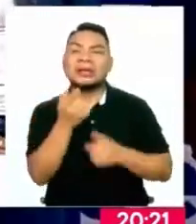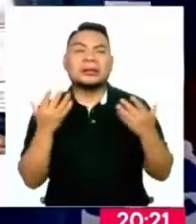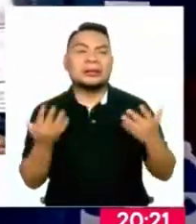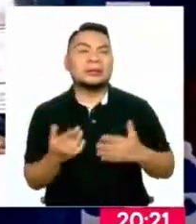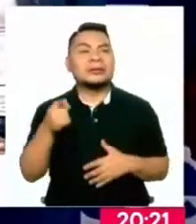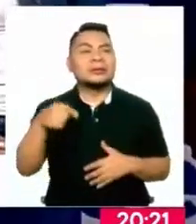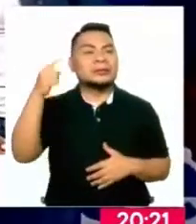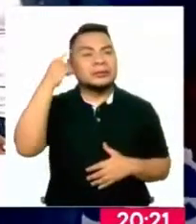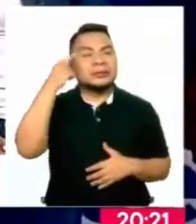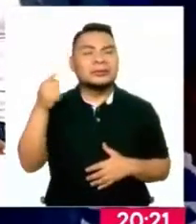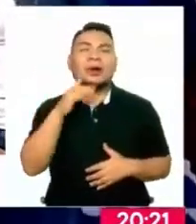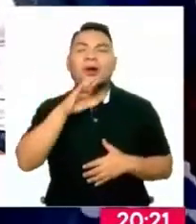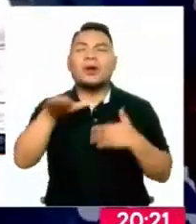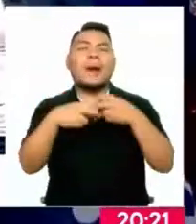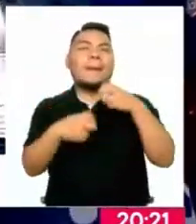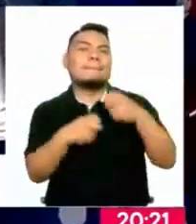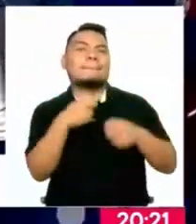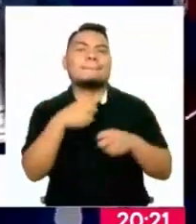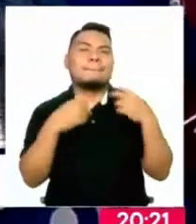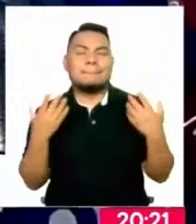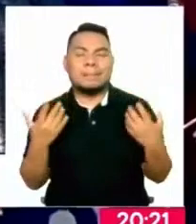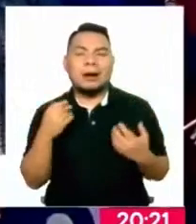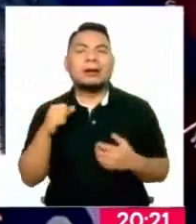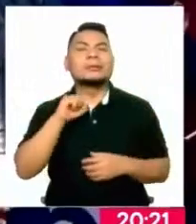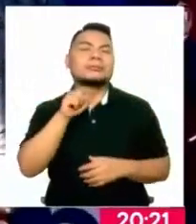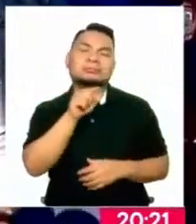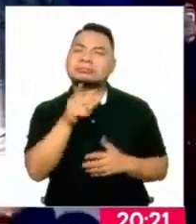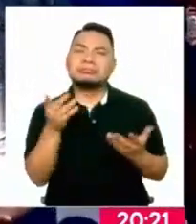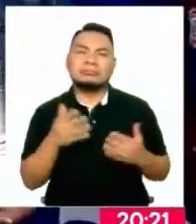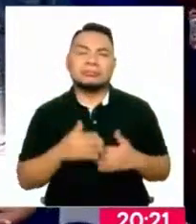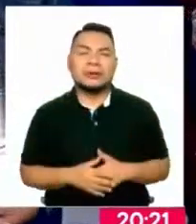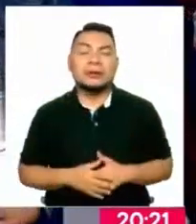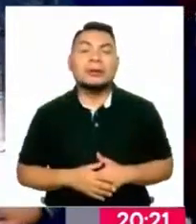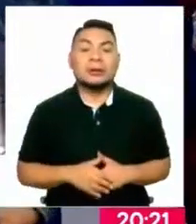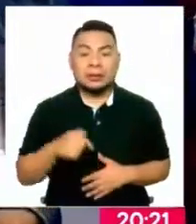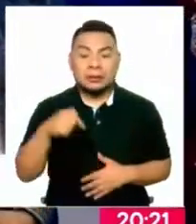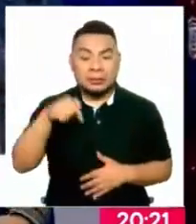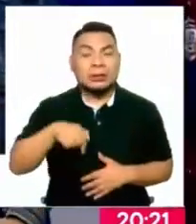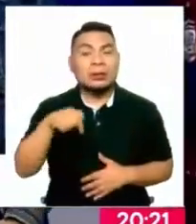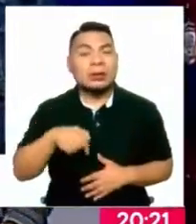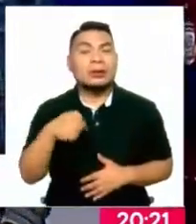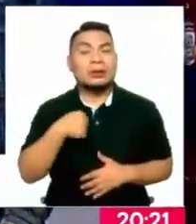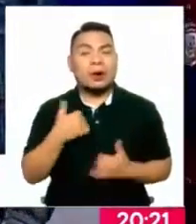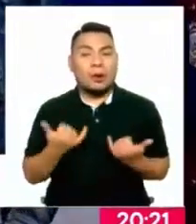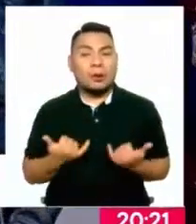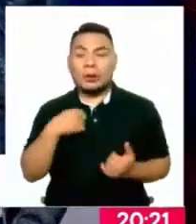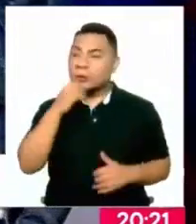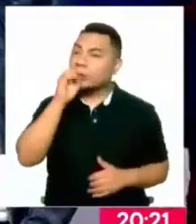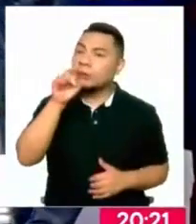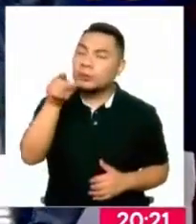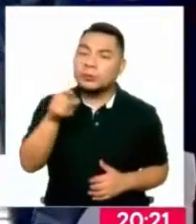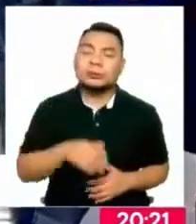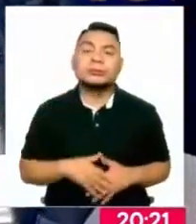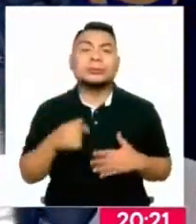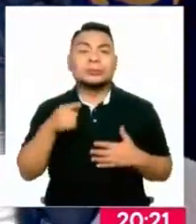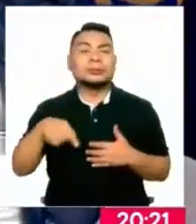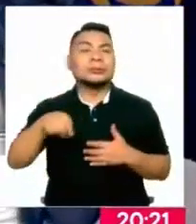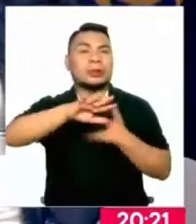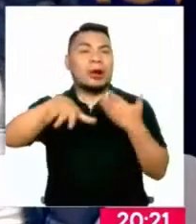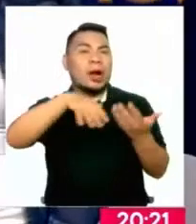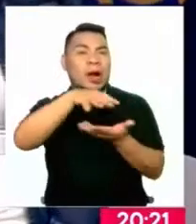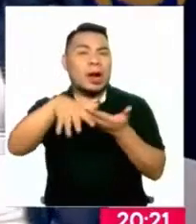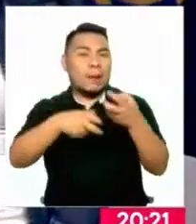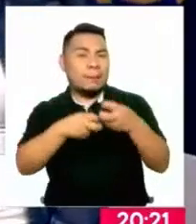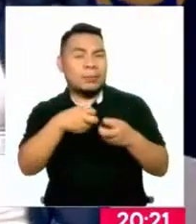a Río Revuelto, ganancia de pescadores. Desde acá de Huari les digo que a Petróleo